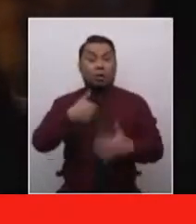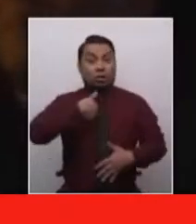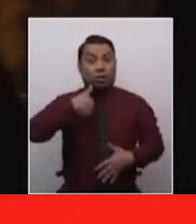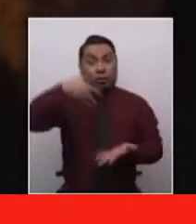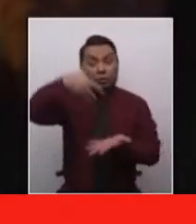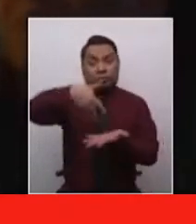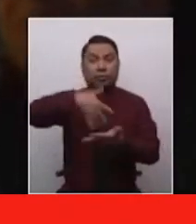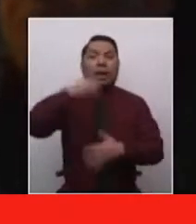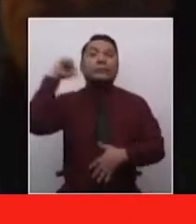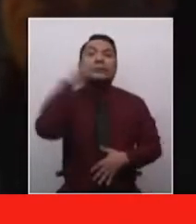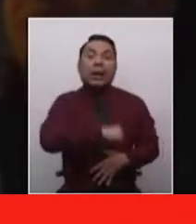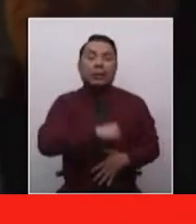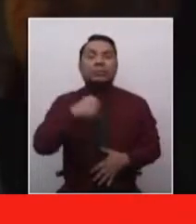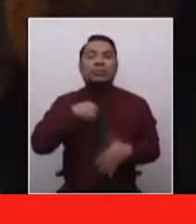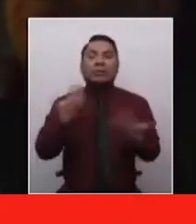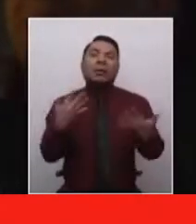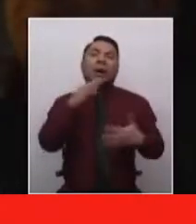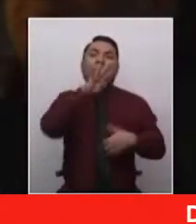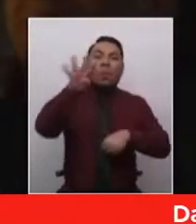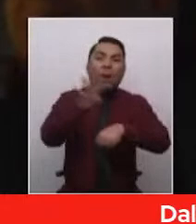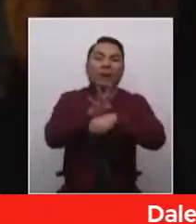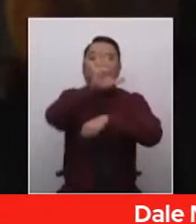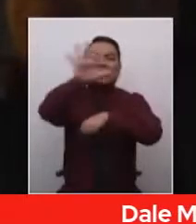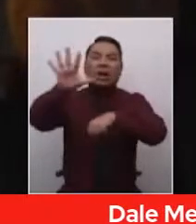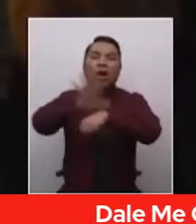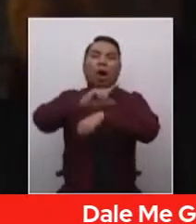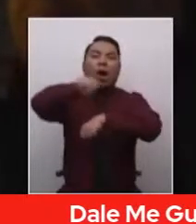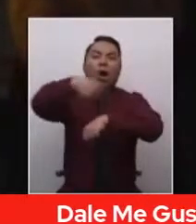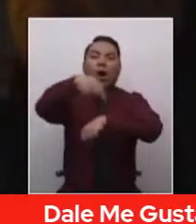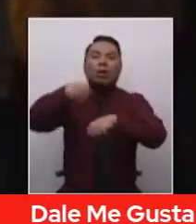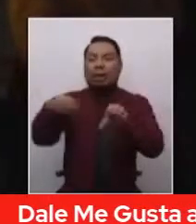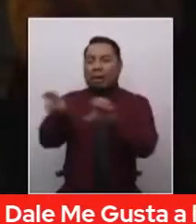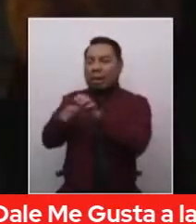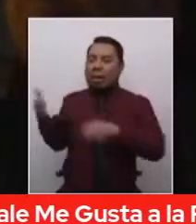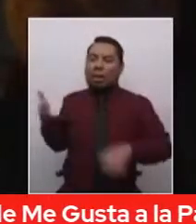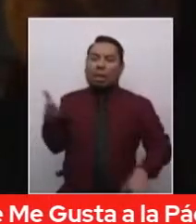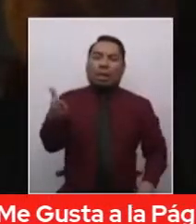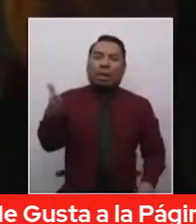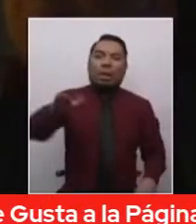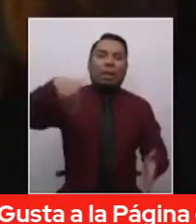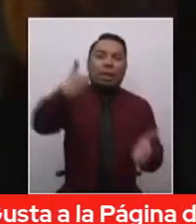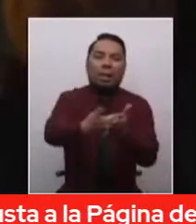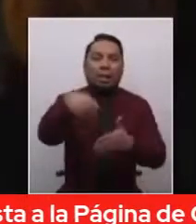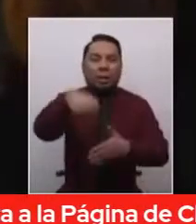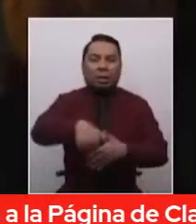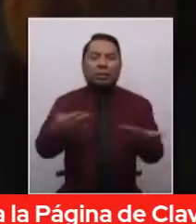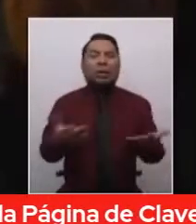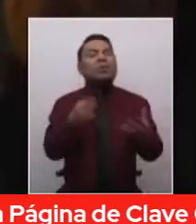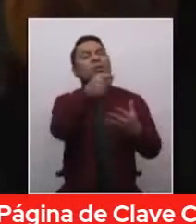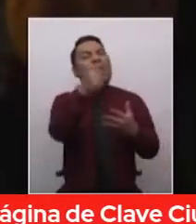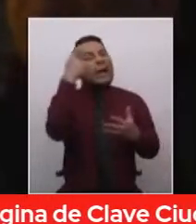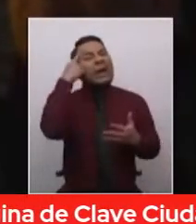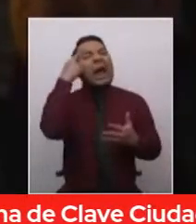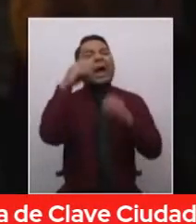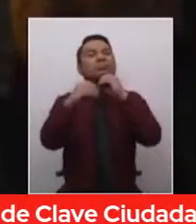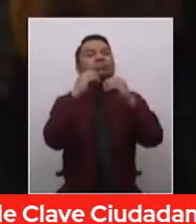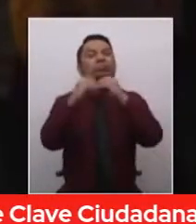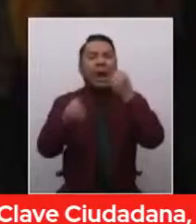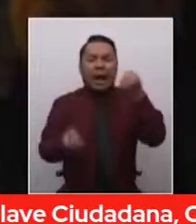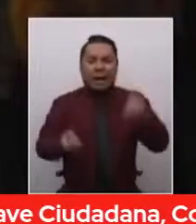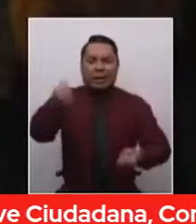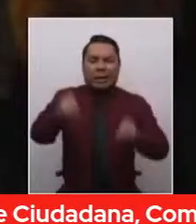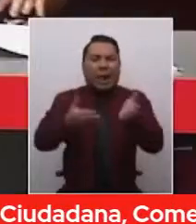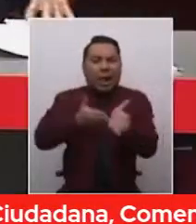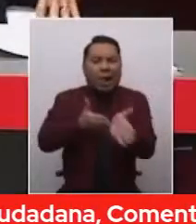de San Marcos. Invierto 4 a 5 horas diarias para poder trasladarme acá. ¿Qué solución concreta plantea para el tráfico en